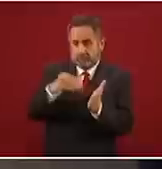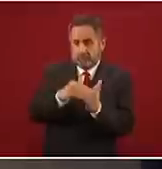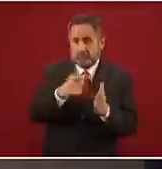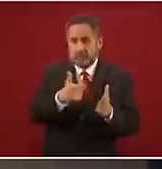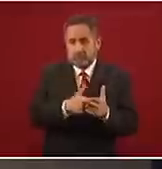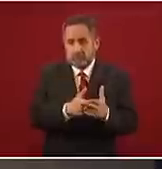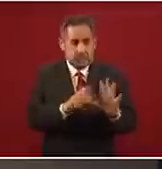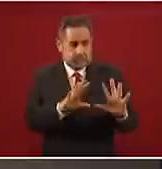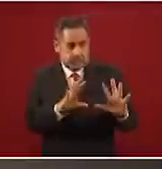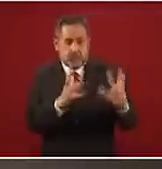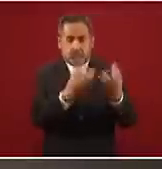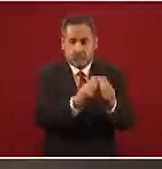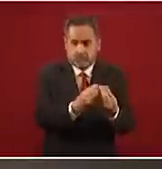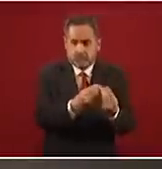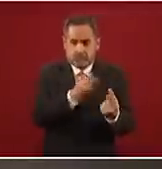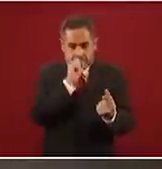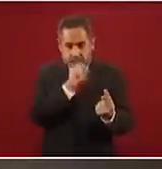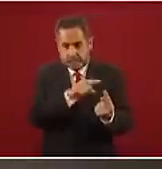en conjunto